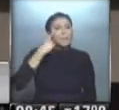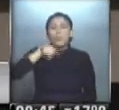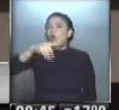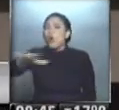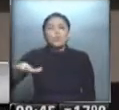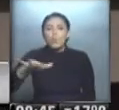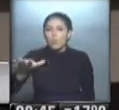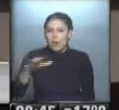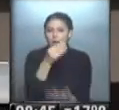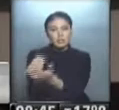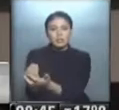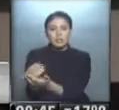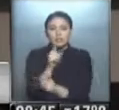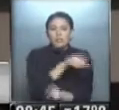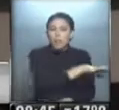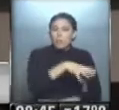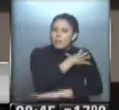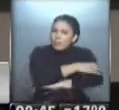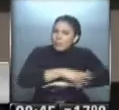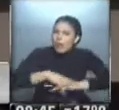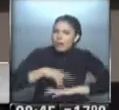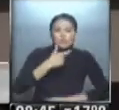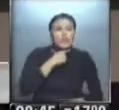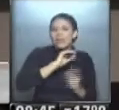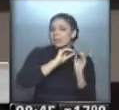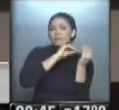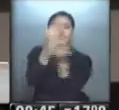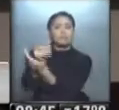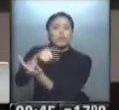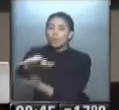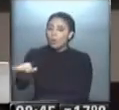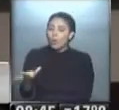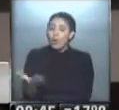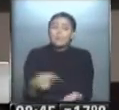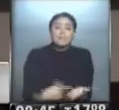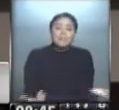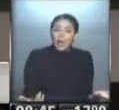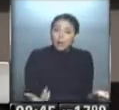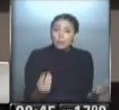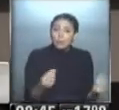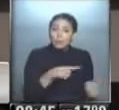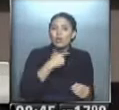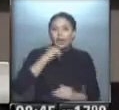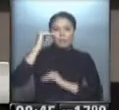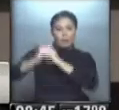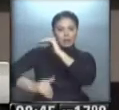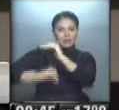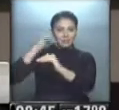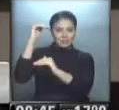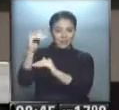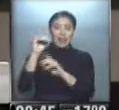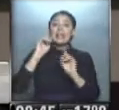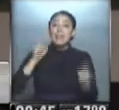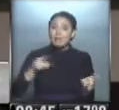lugares en donde viven de los barrios marginales o las villas pero por una cuestión asociada al progreso también claramente